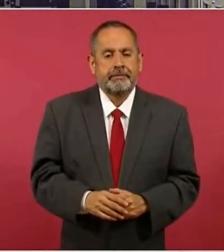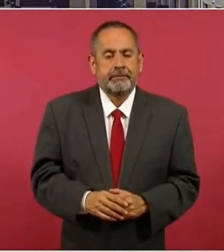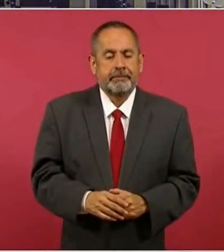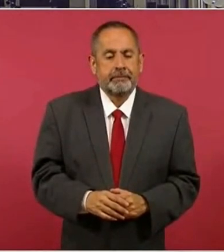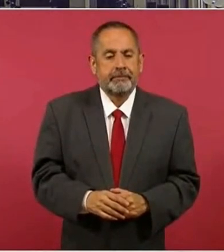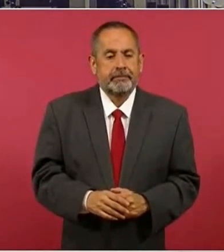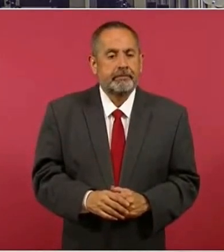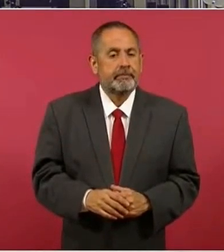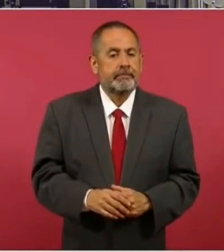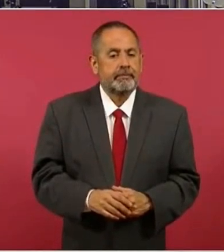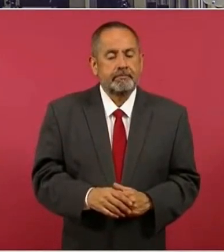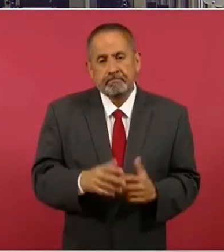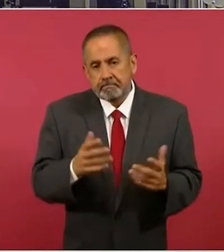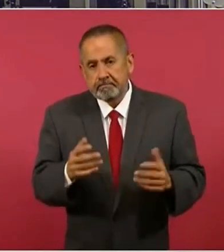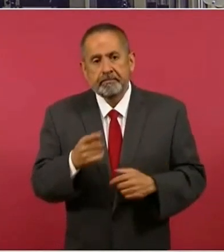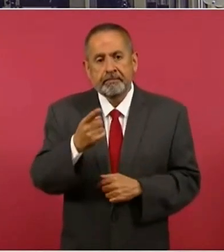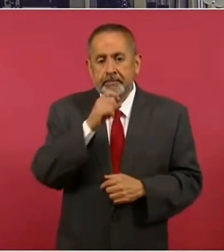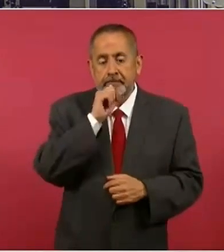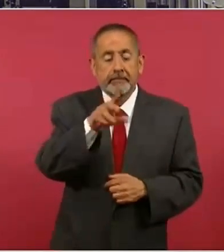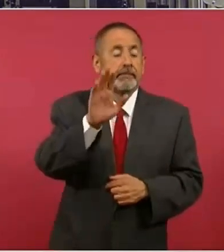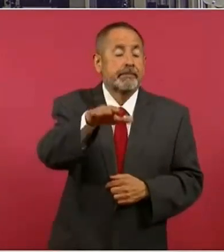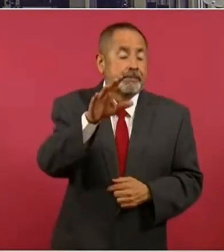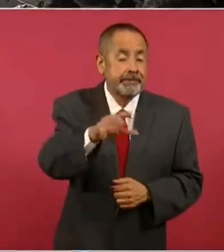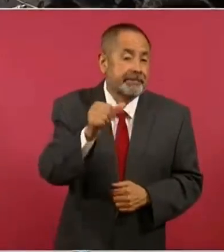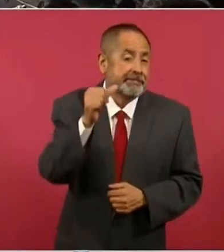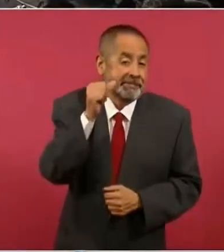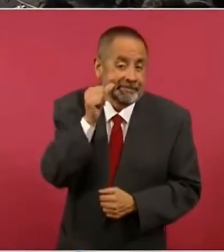eso era Bueno ayer